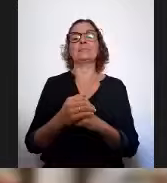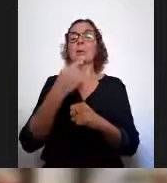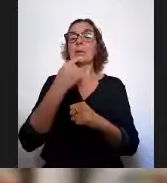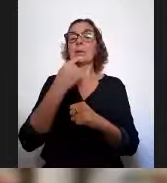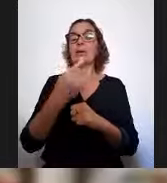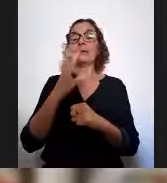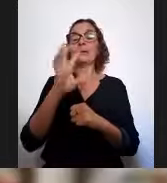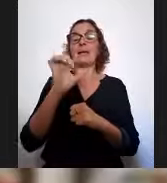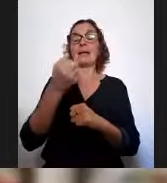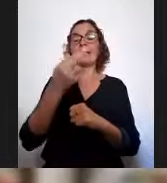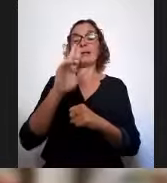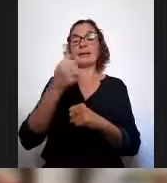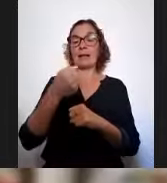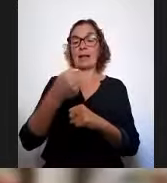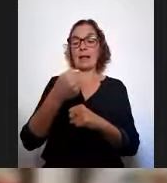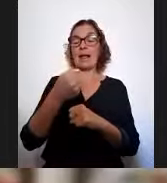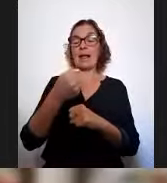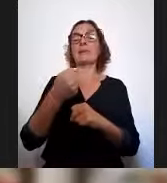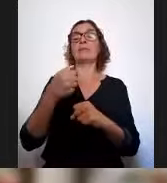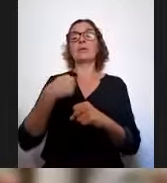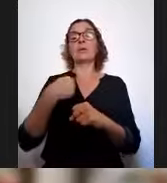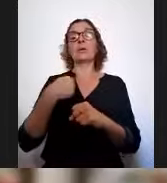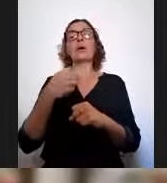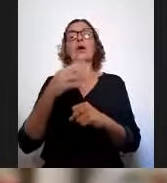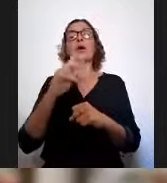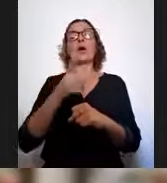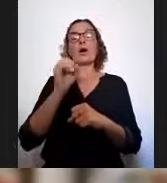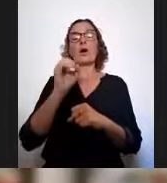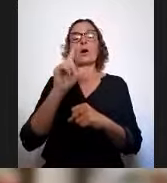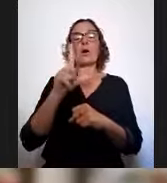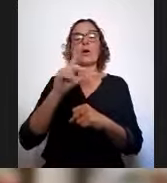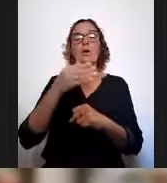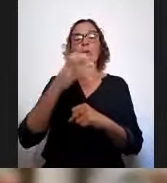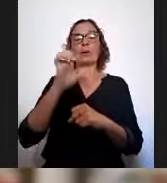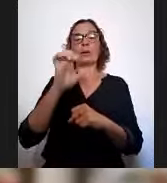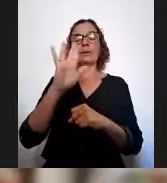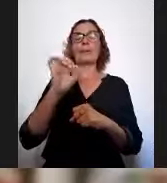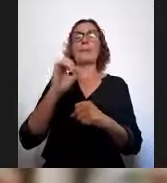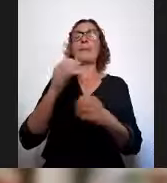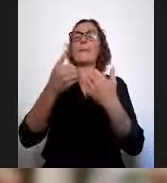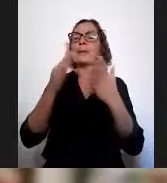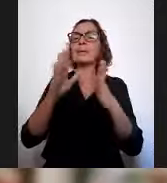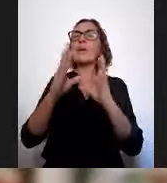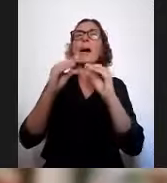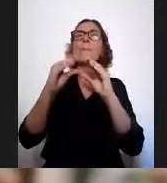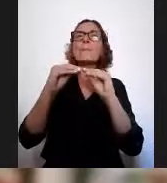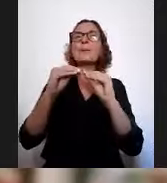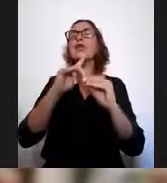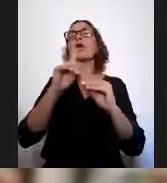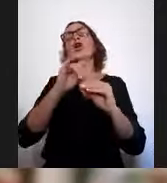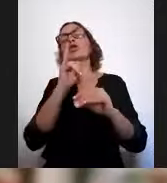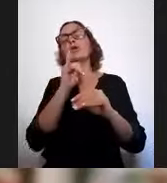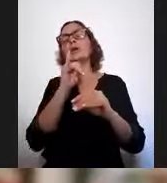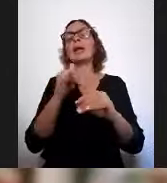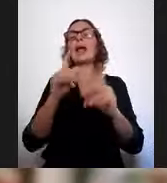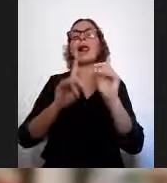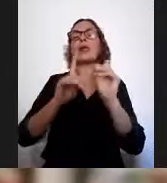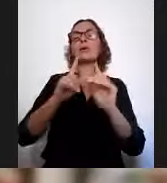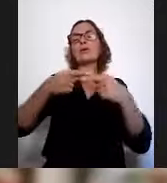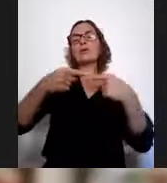Volver y lo que quiero contarles, más que contarles, es que empecemos a charlar sobre algunas cosas que tenemos